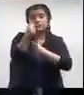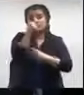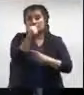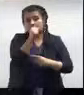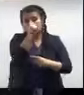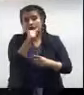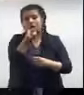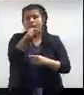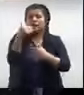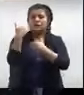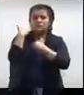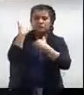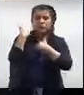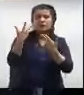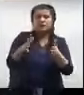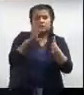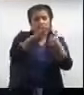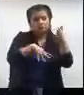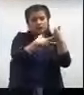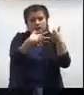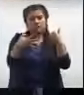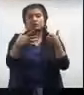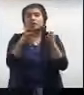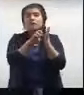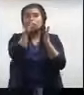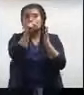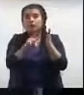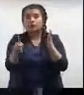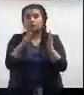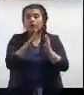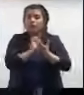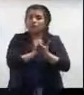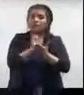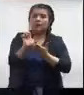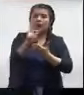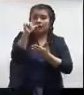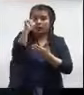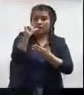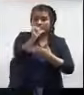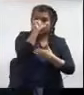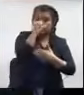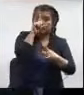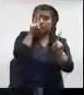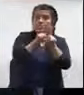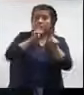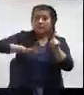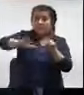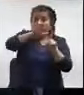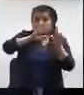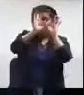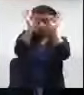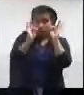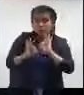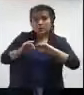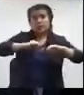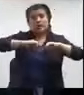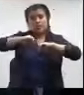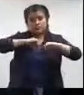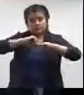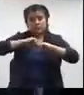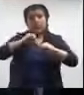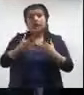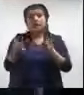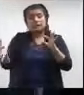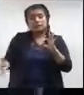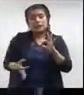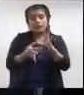de ejecutar planes, programas y proyectos para el combate del narcotráfico en todas sus formas y actividades